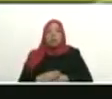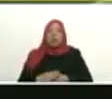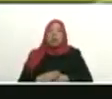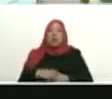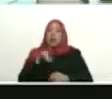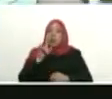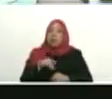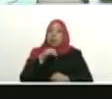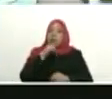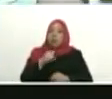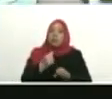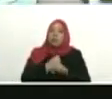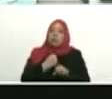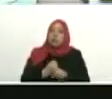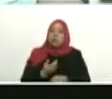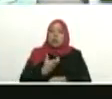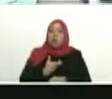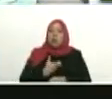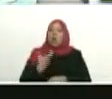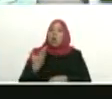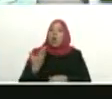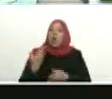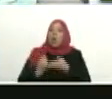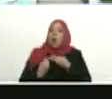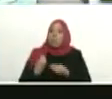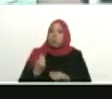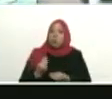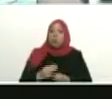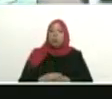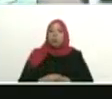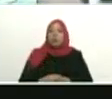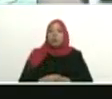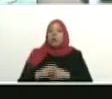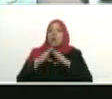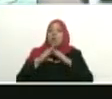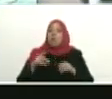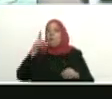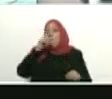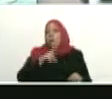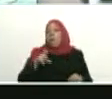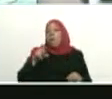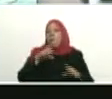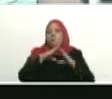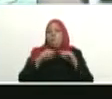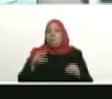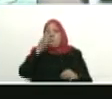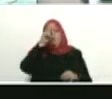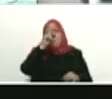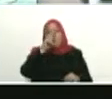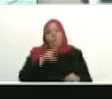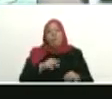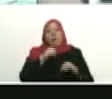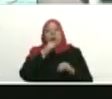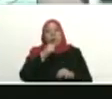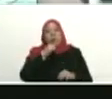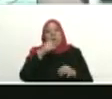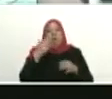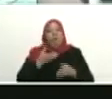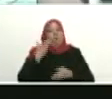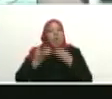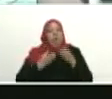Ernesto, al calor de todos estos años, de todos estos días, al